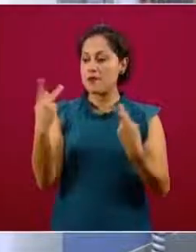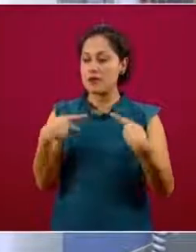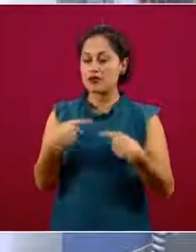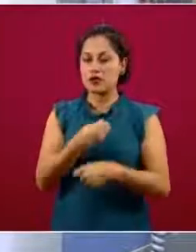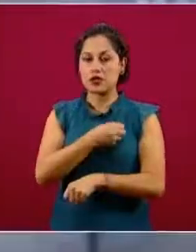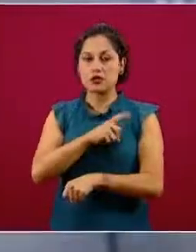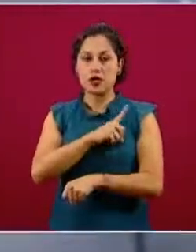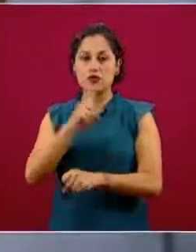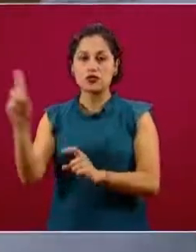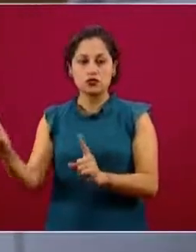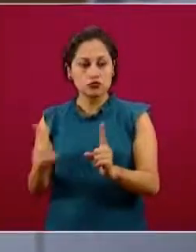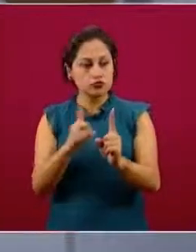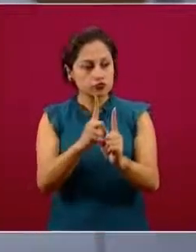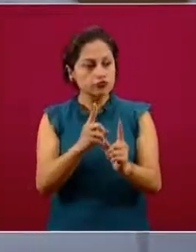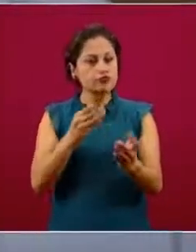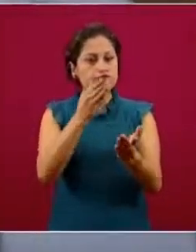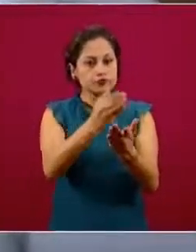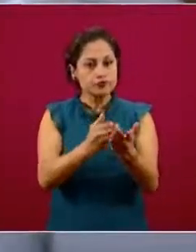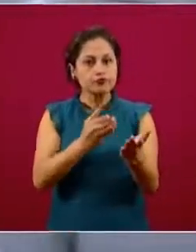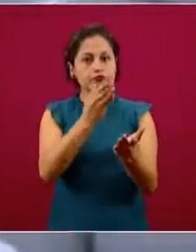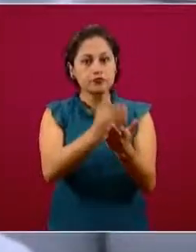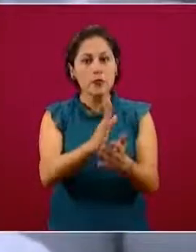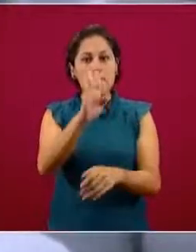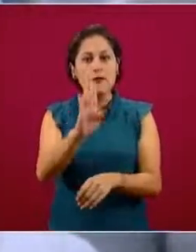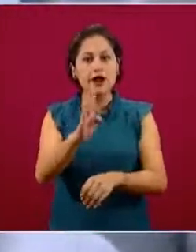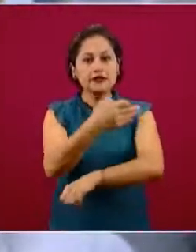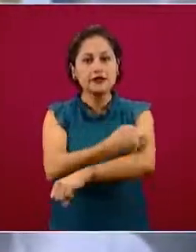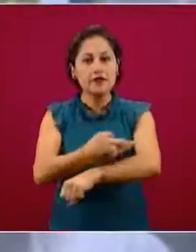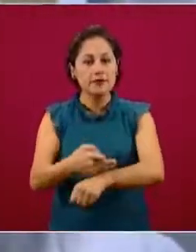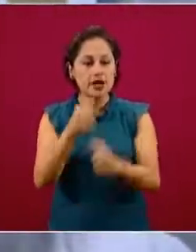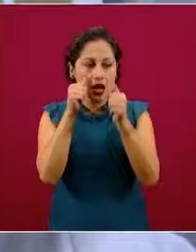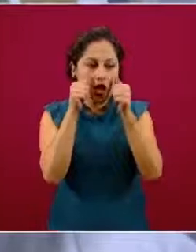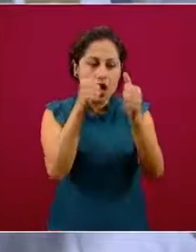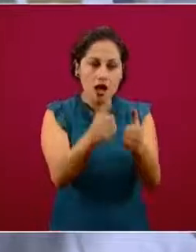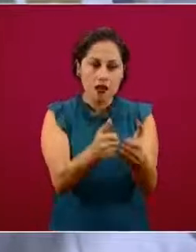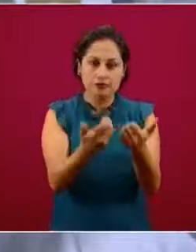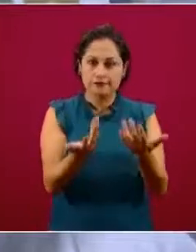de salud somos su familia temporal.